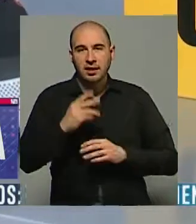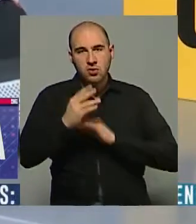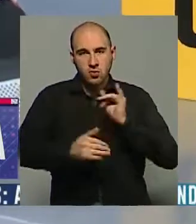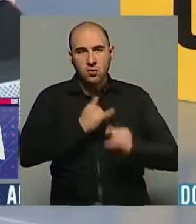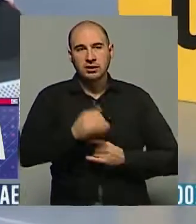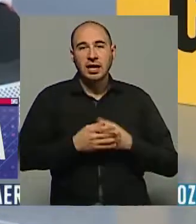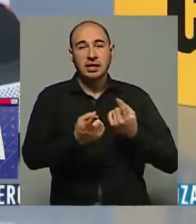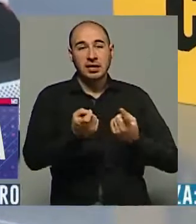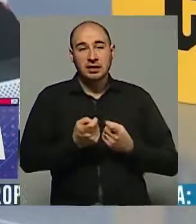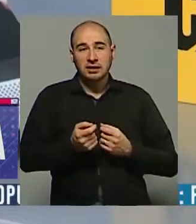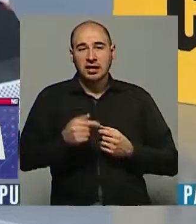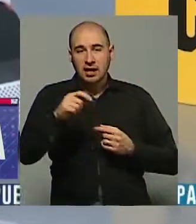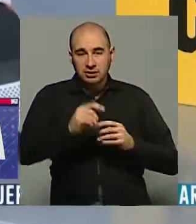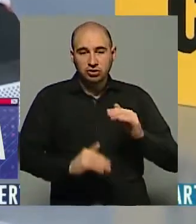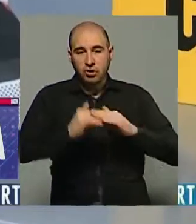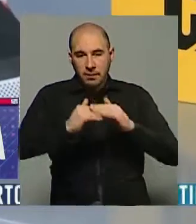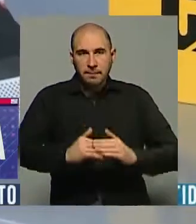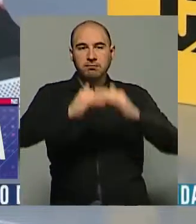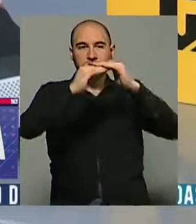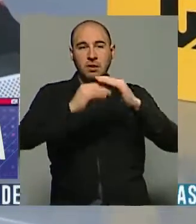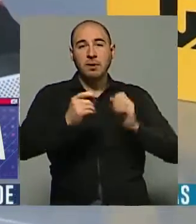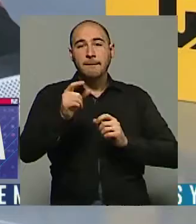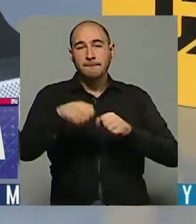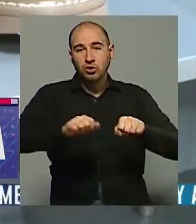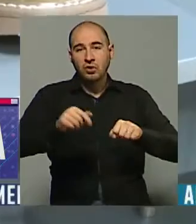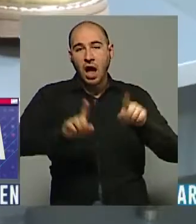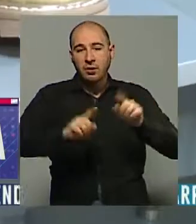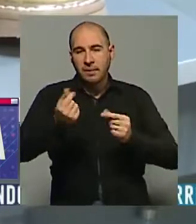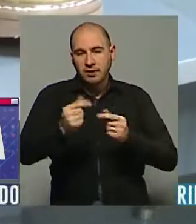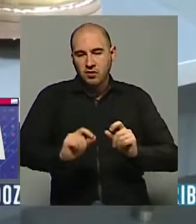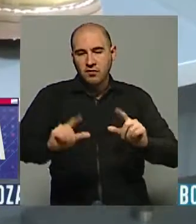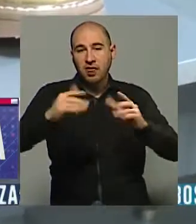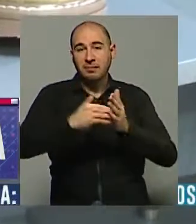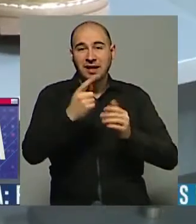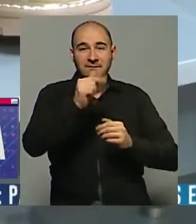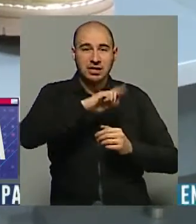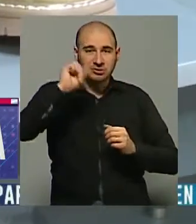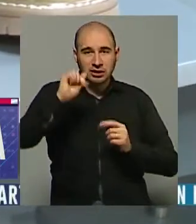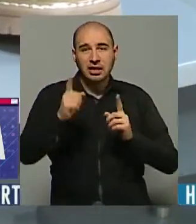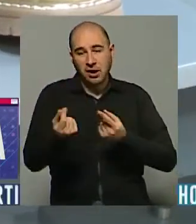planteando que necesitaba subir el tope porque hay motocicletas que van creciendo de precio en base a la inflación y en base al dólar.